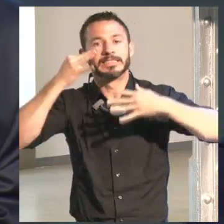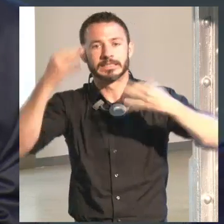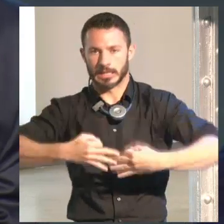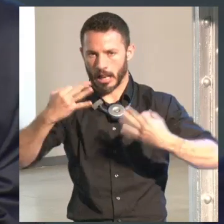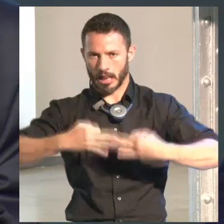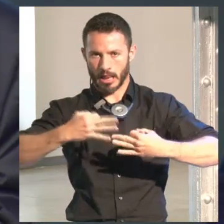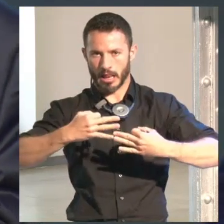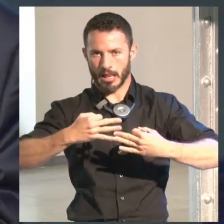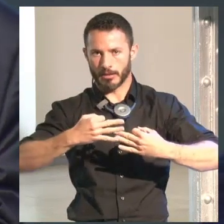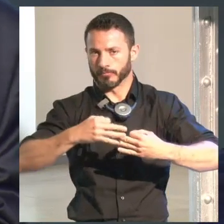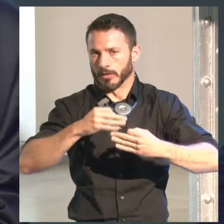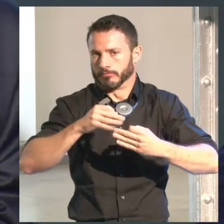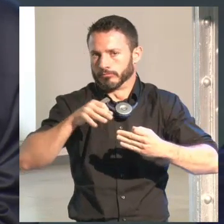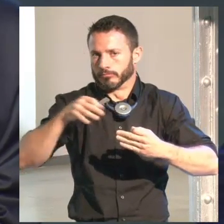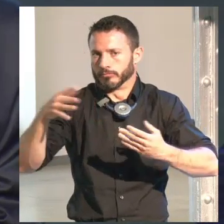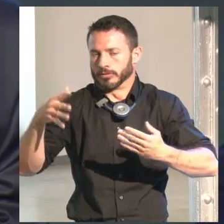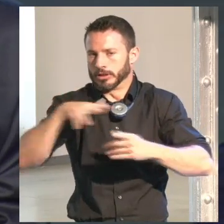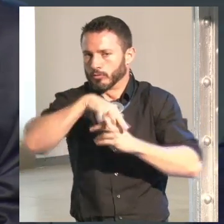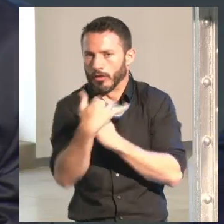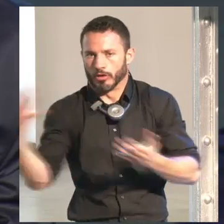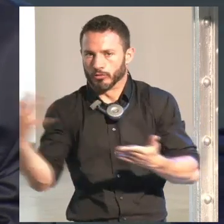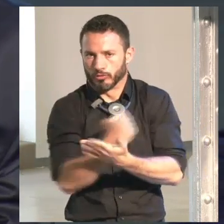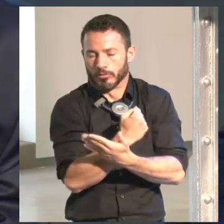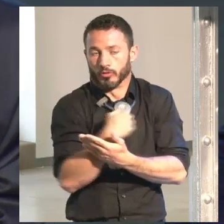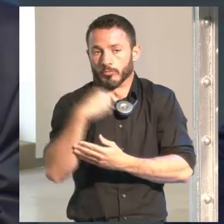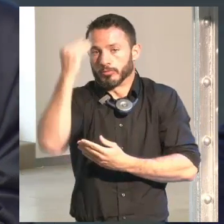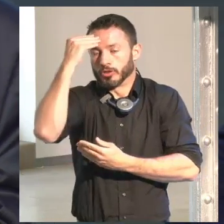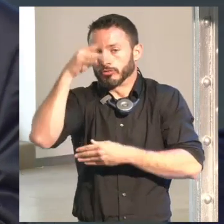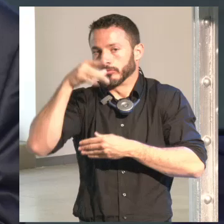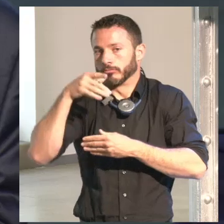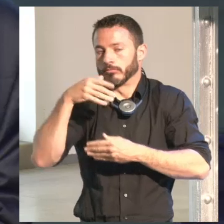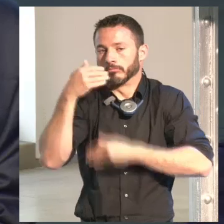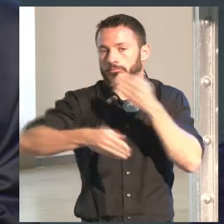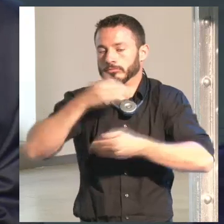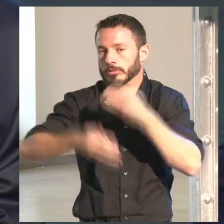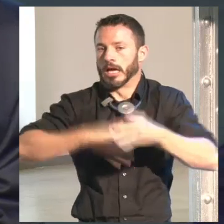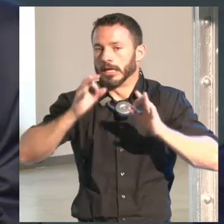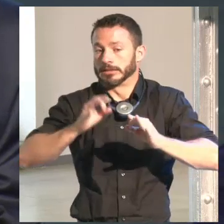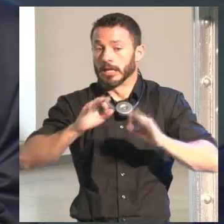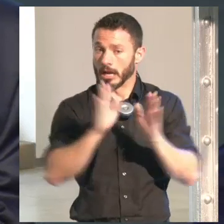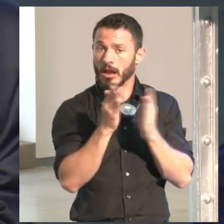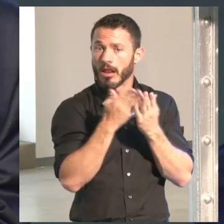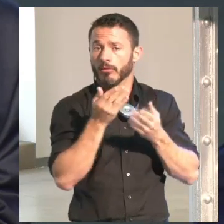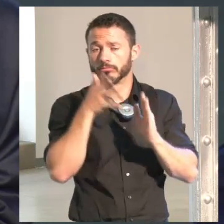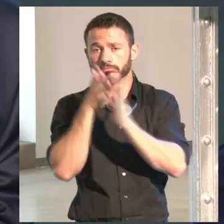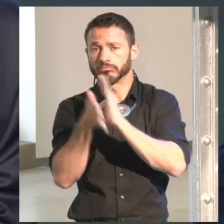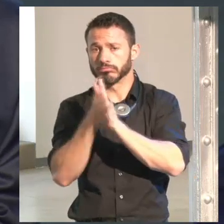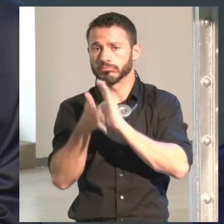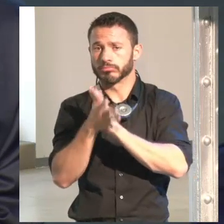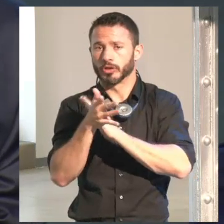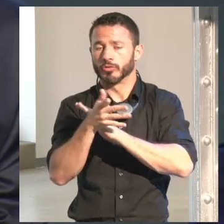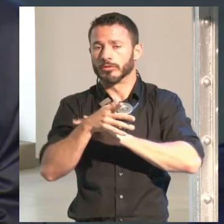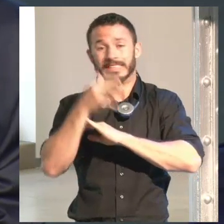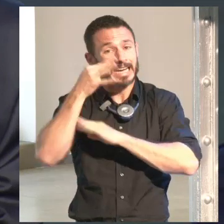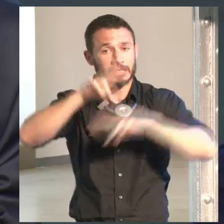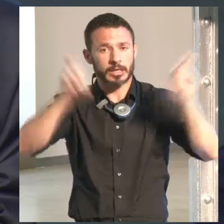todos los casos. Por lo tanto, ese creo que es el camino, y es una de las reflexiones que poníamos en el libro, pero es un tema muy